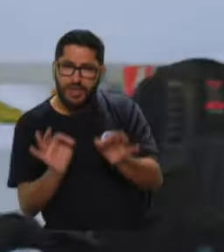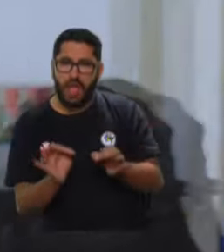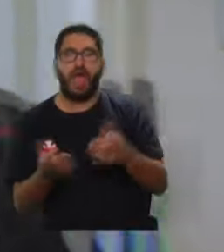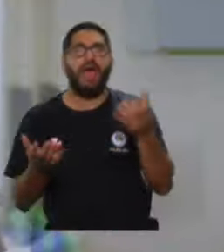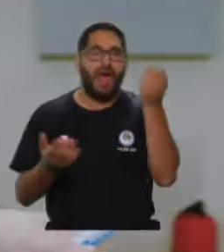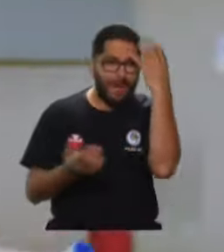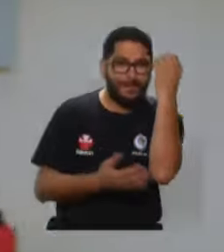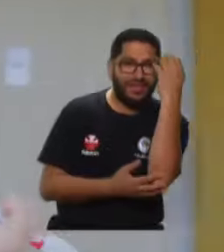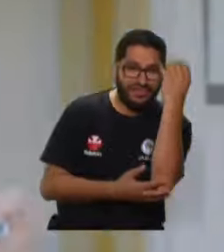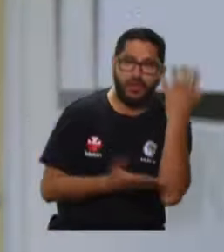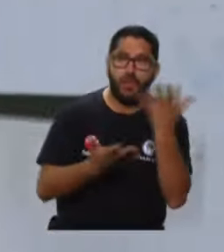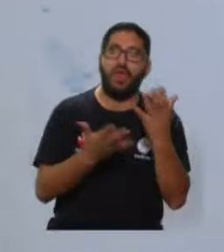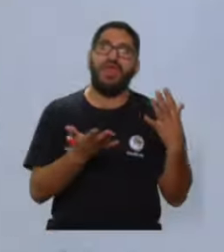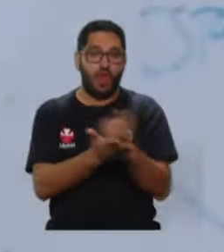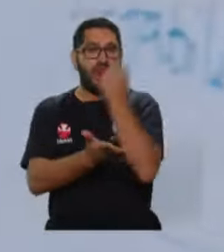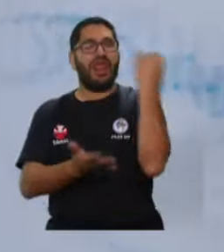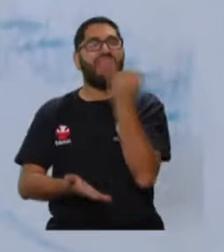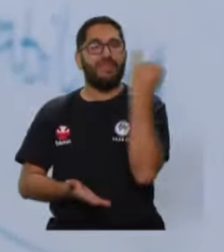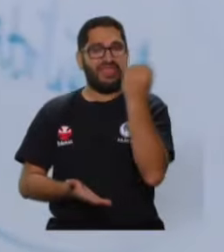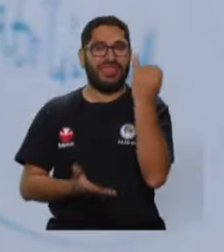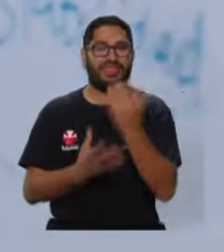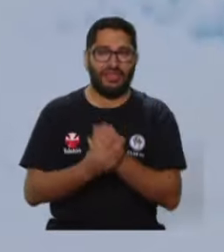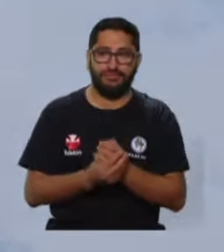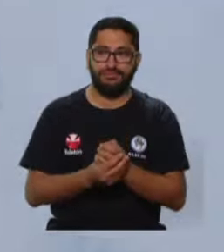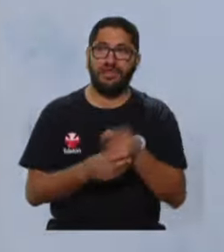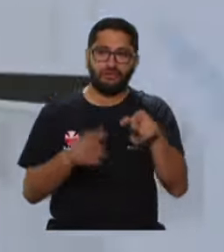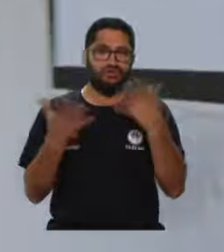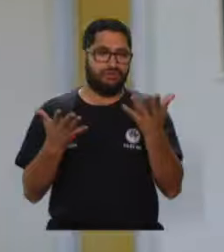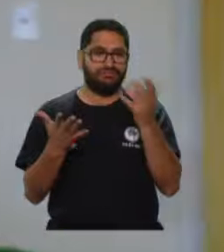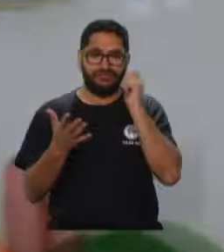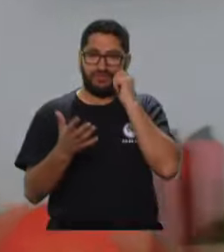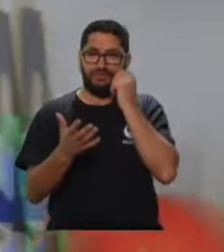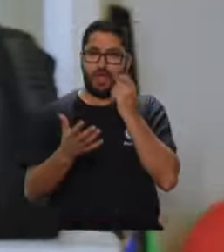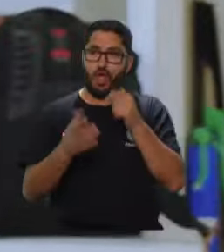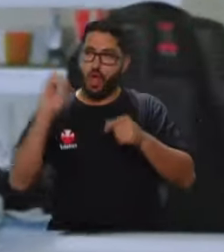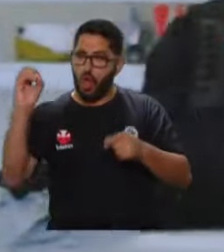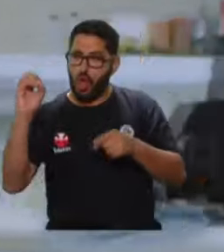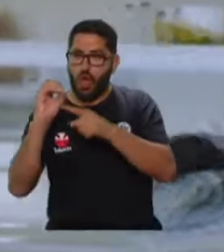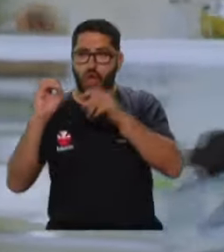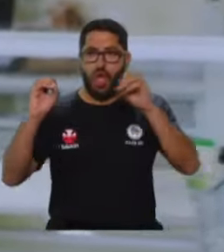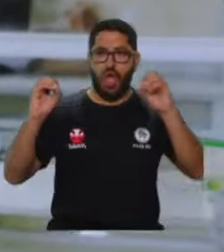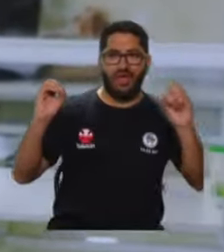De algo que empieza con O y termina con ocupación.